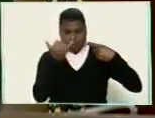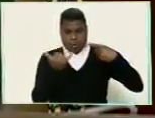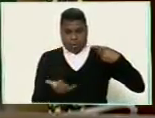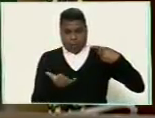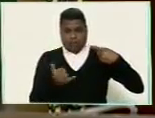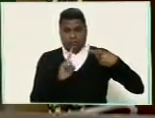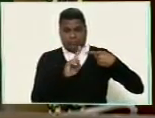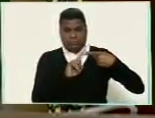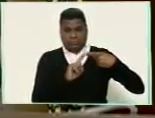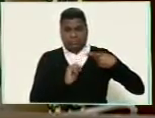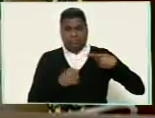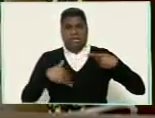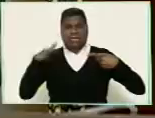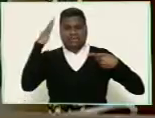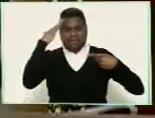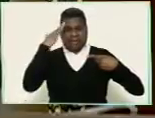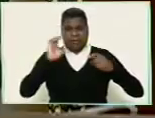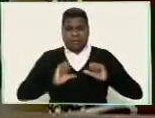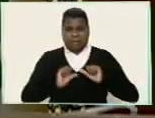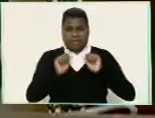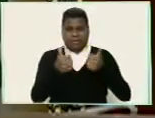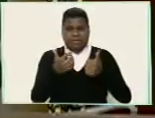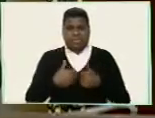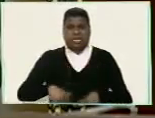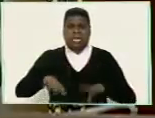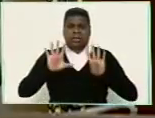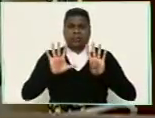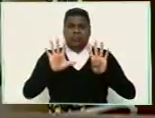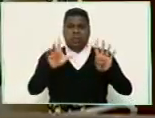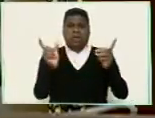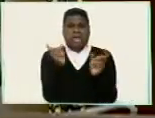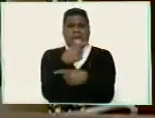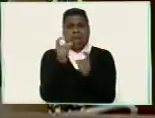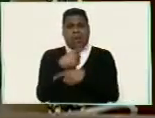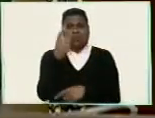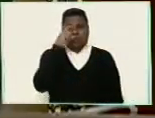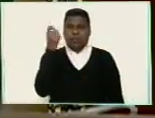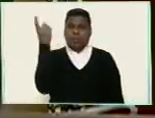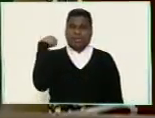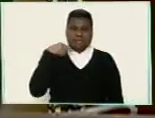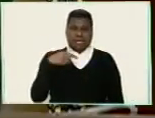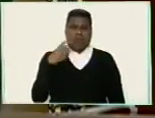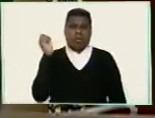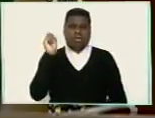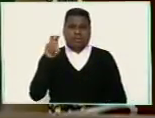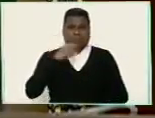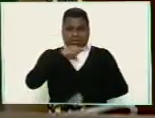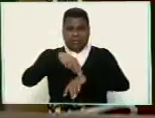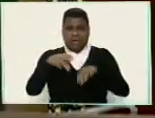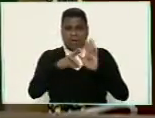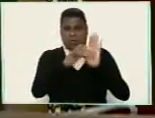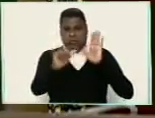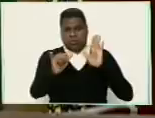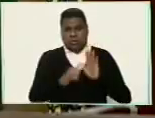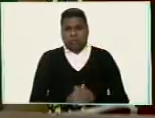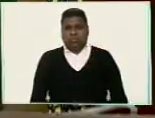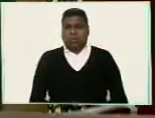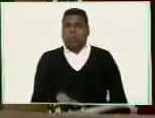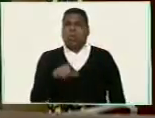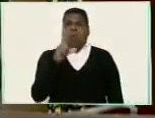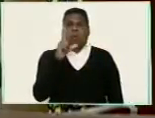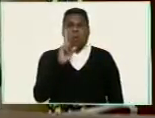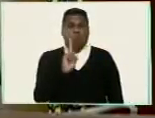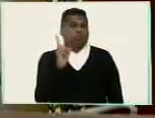que desde su instalación el 9 de agosto del año pasado, esta Asamblea Nacional Constituyente estuvo presidida por una digna